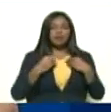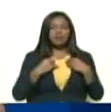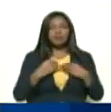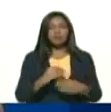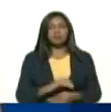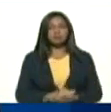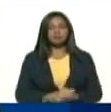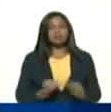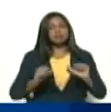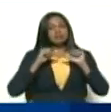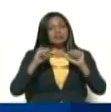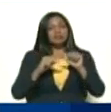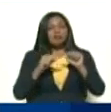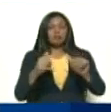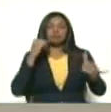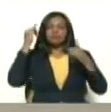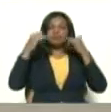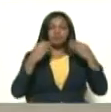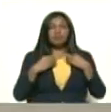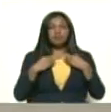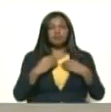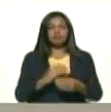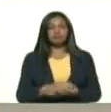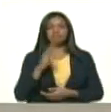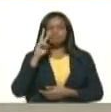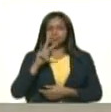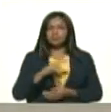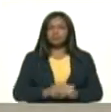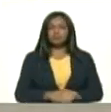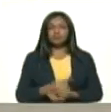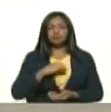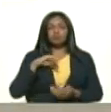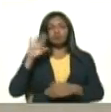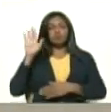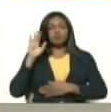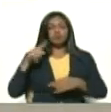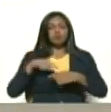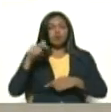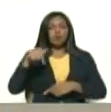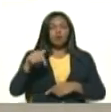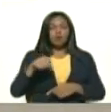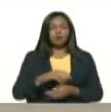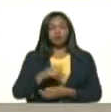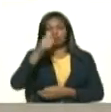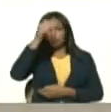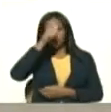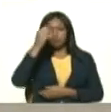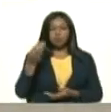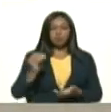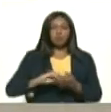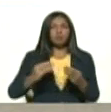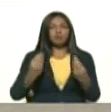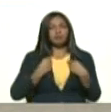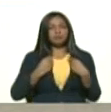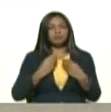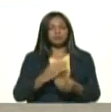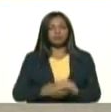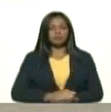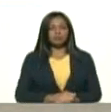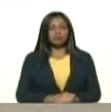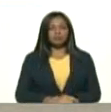sigamos celebrando. Vamos a celebrar la vida. Numa, fíjate, nos comprometimos hoy, domingo de